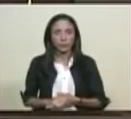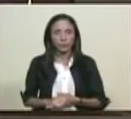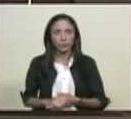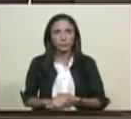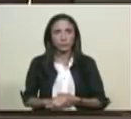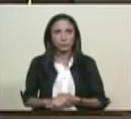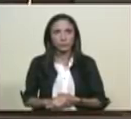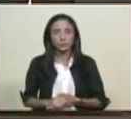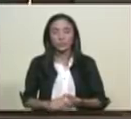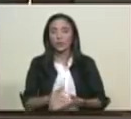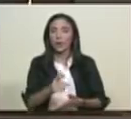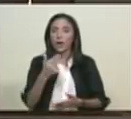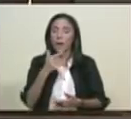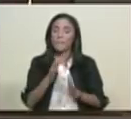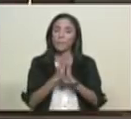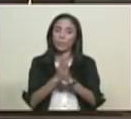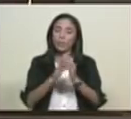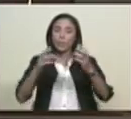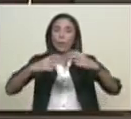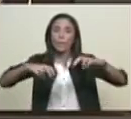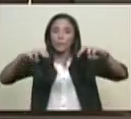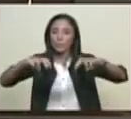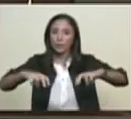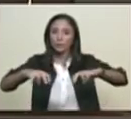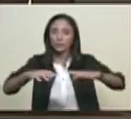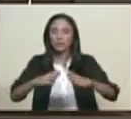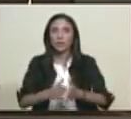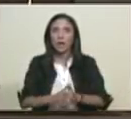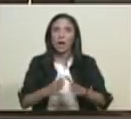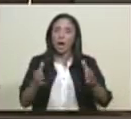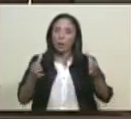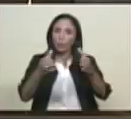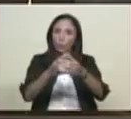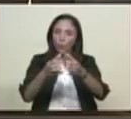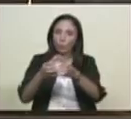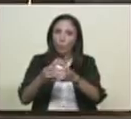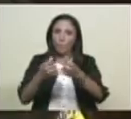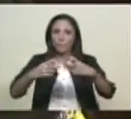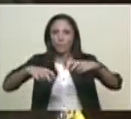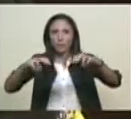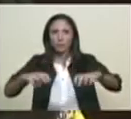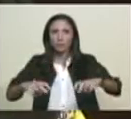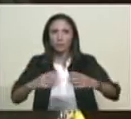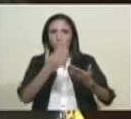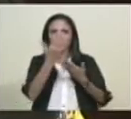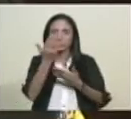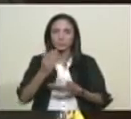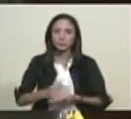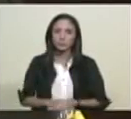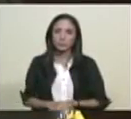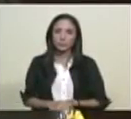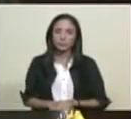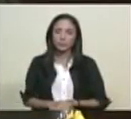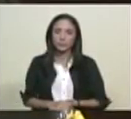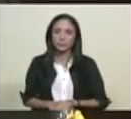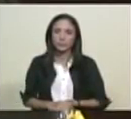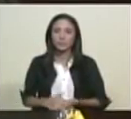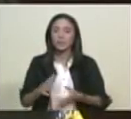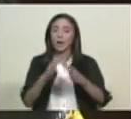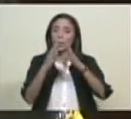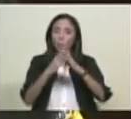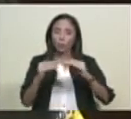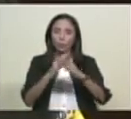que instalemos mesas conjuntas entre el Poder Ejecutivo, ministro Reverol, entre el Poder Constituyente y el Poder